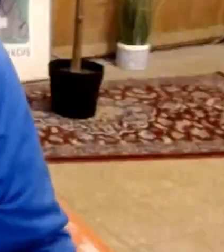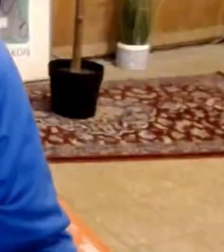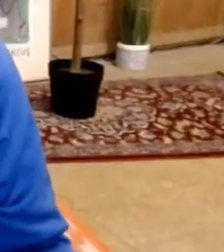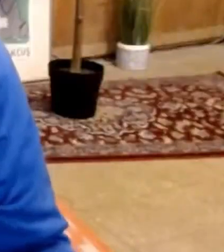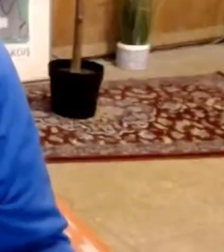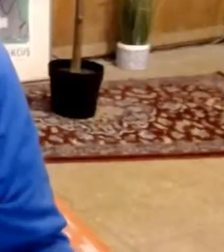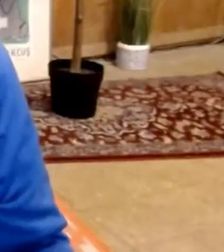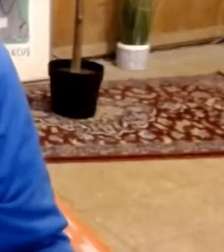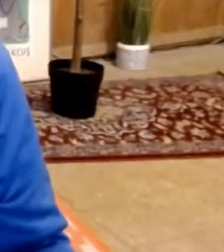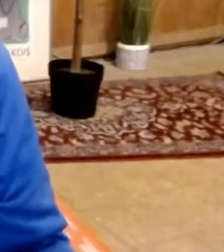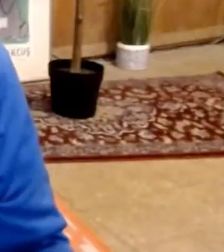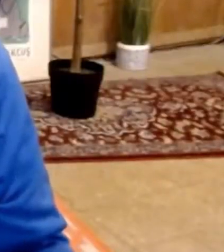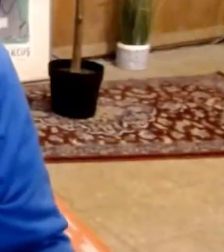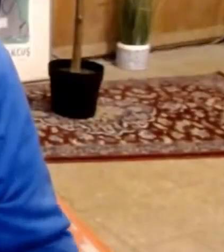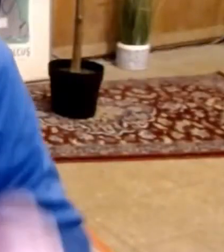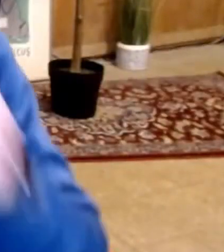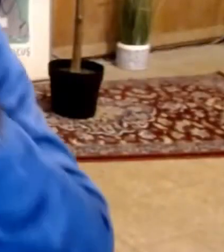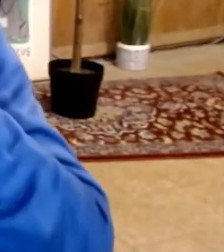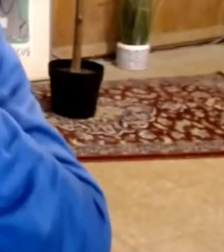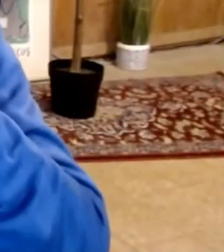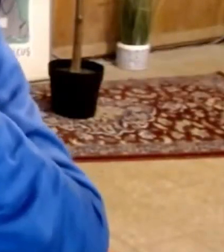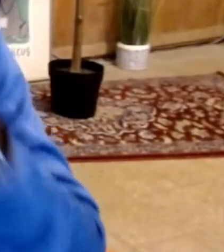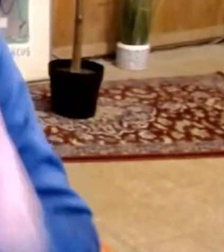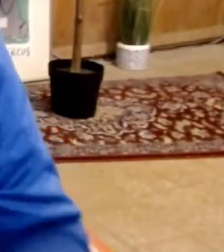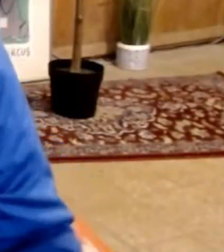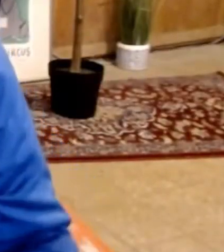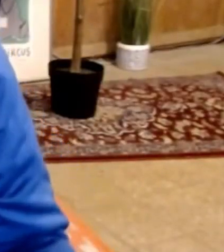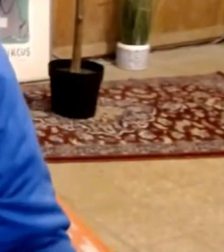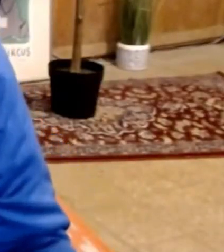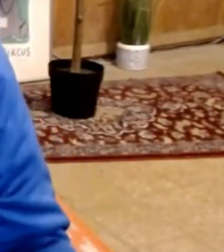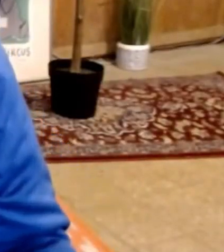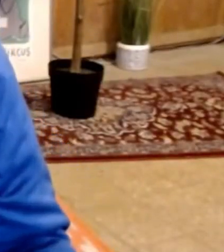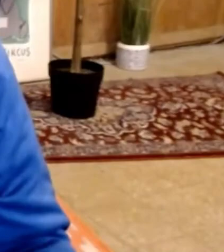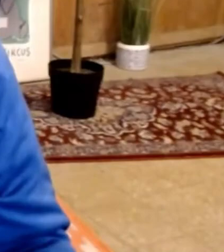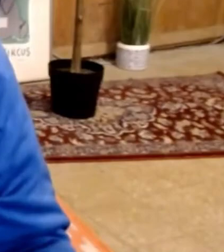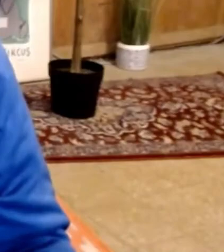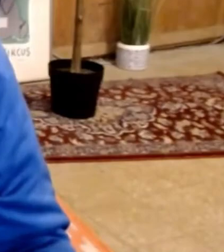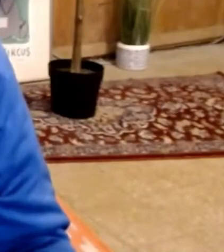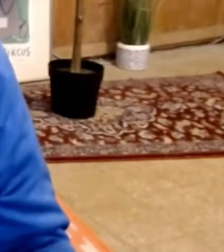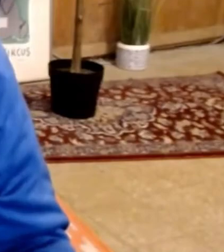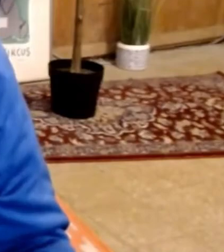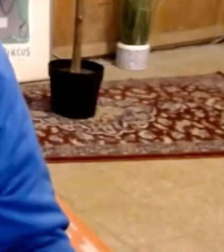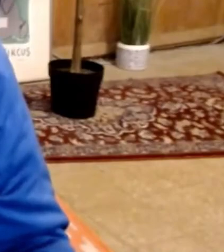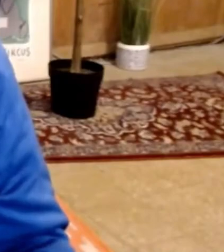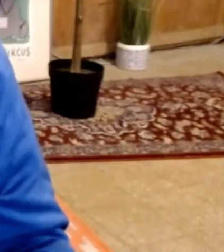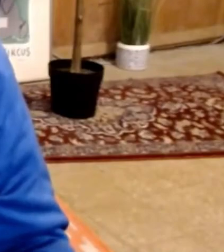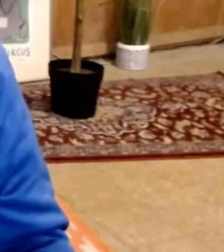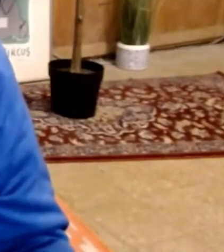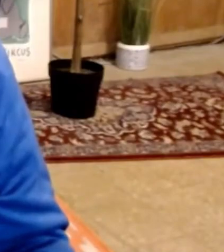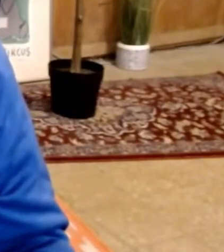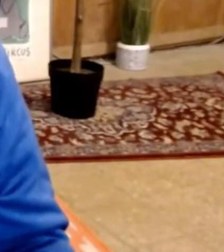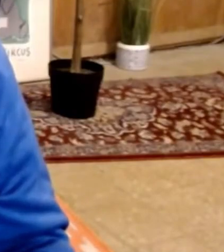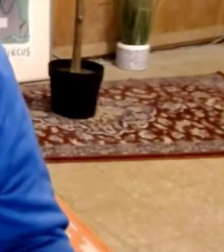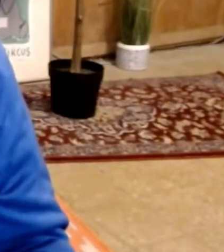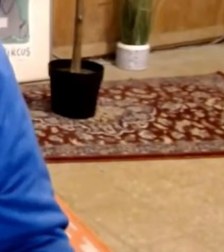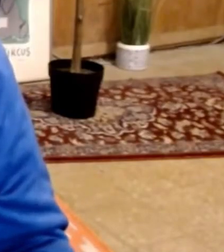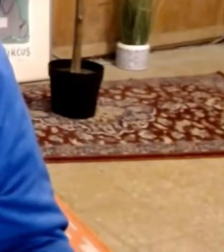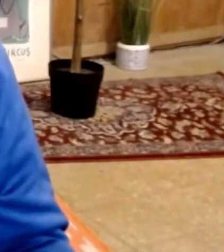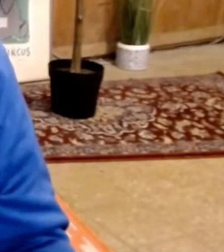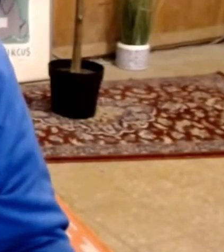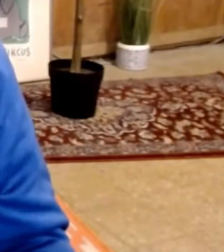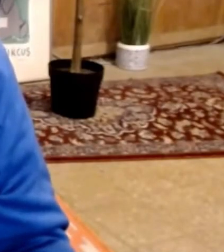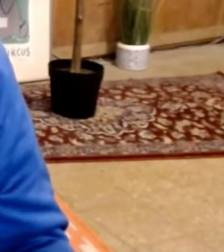muy fuertes hoy en la conferencia de prensa mañanera. El presidente López Obrador